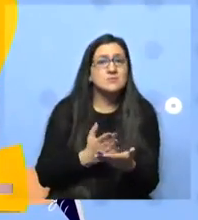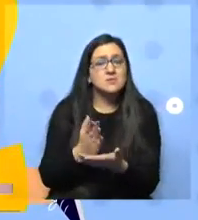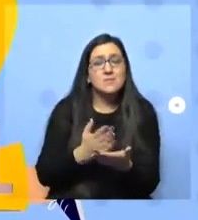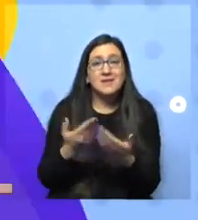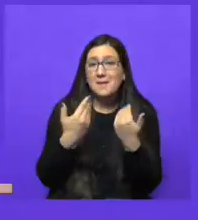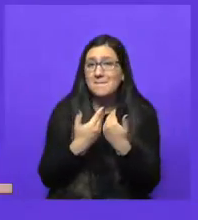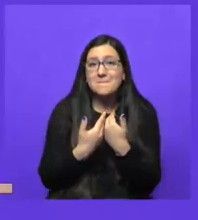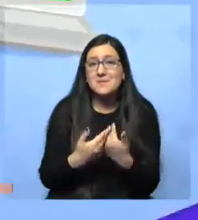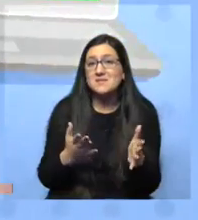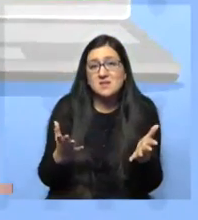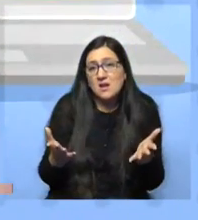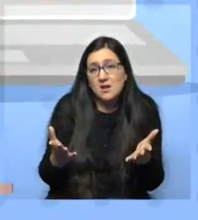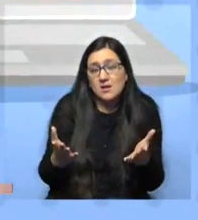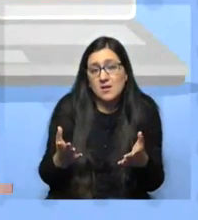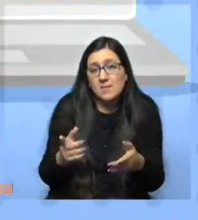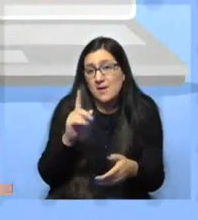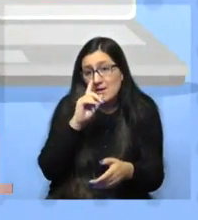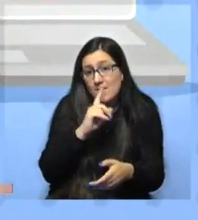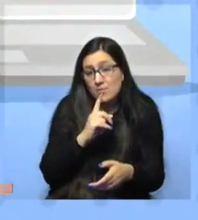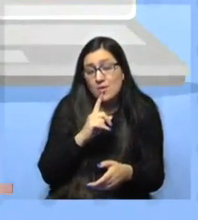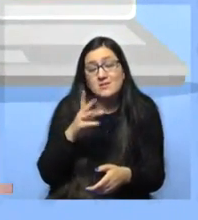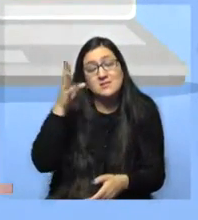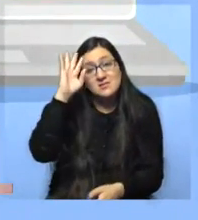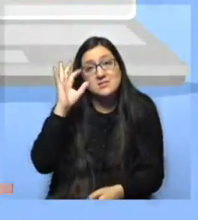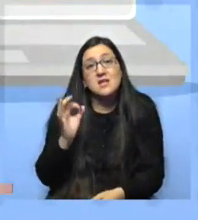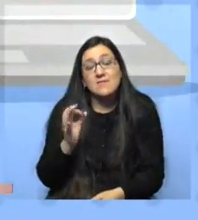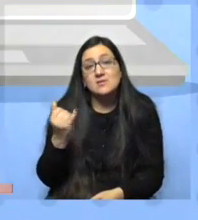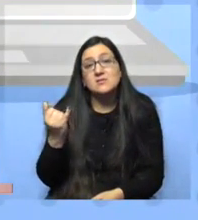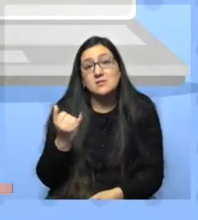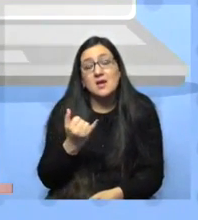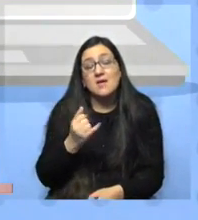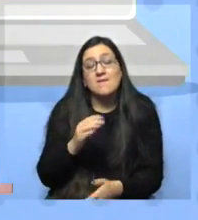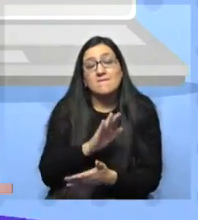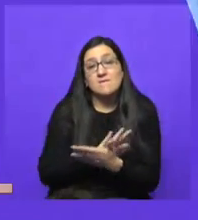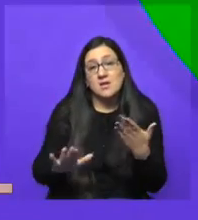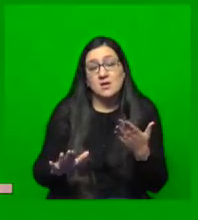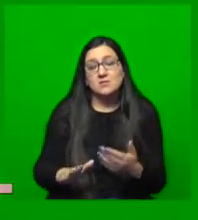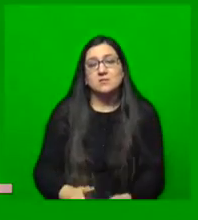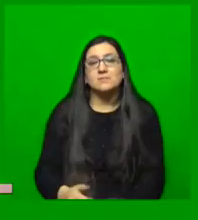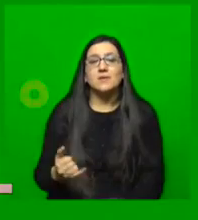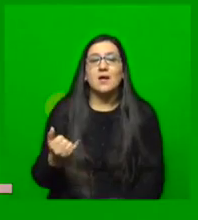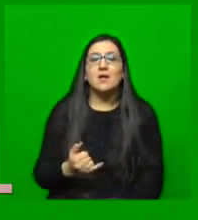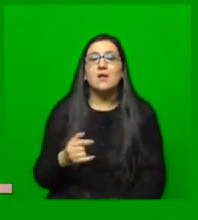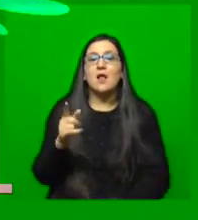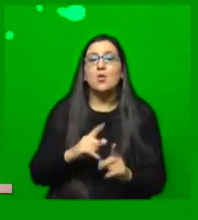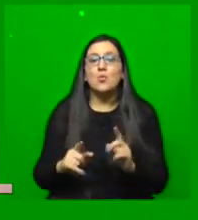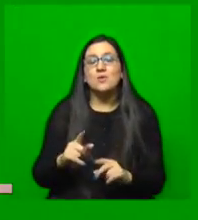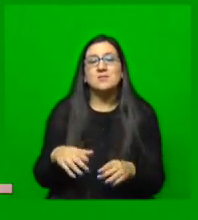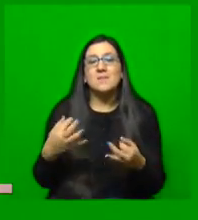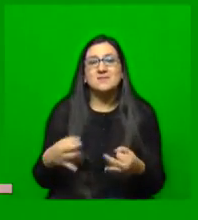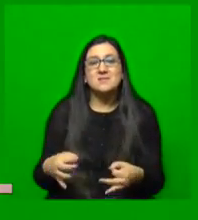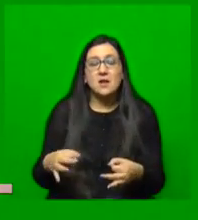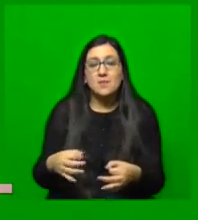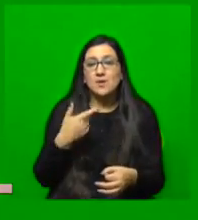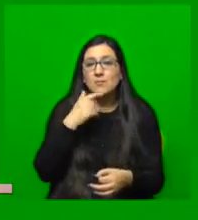agilicen, así ya saben si van a tener beca, incluso antes de inscribirse al centro de estudio. ¿Se hace algún tipo de excepciones por ahí?